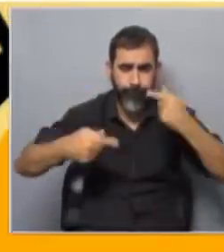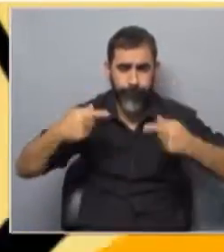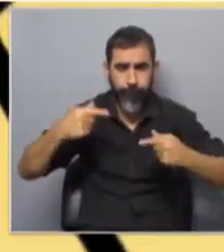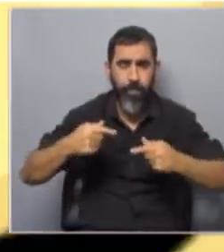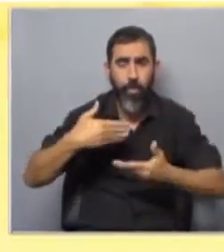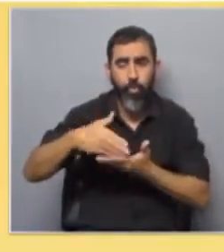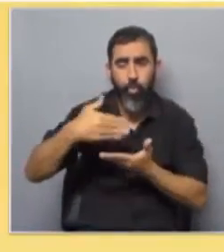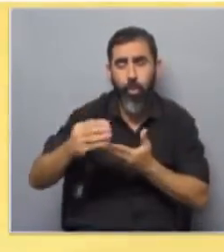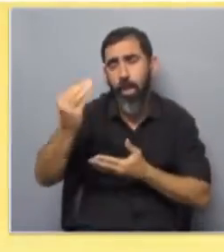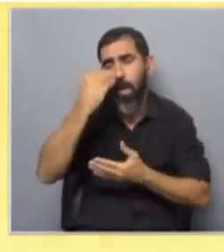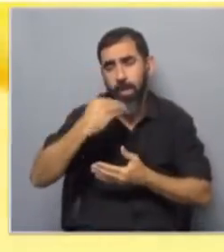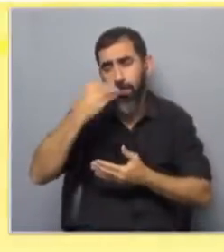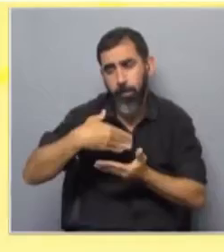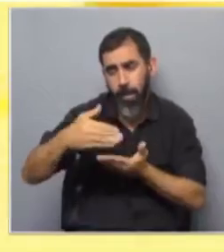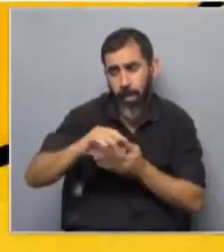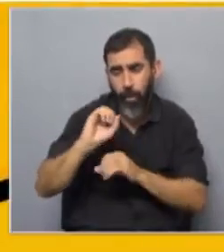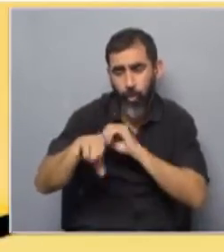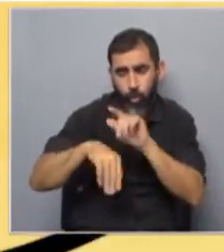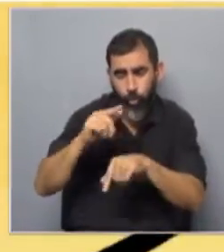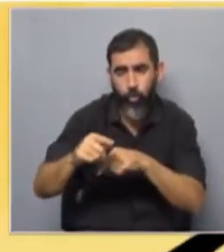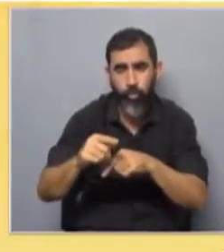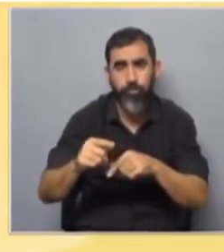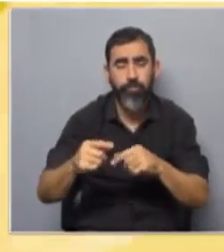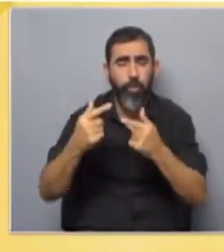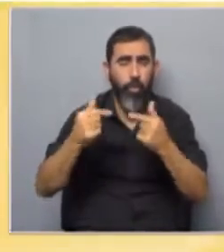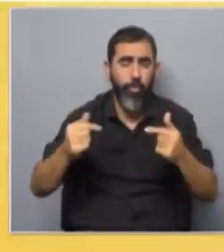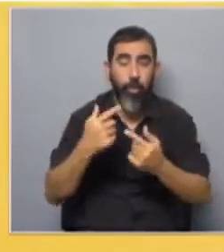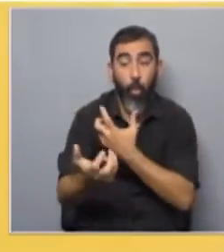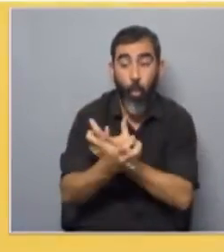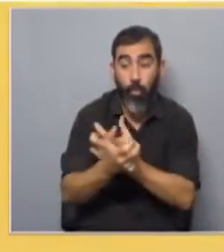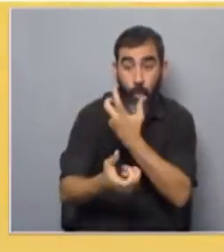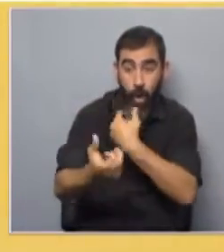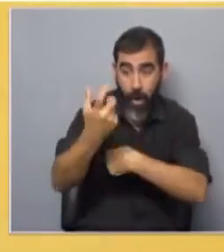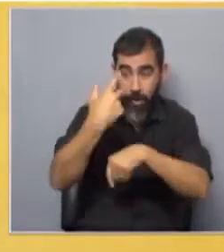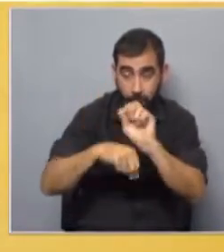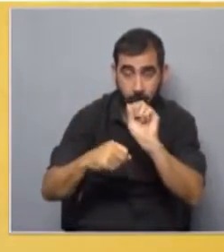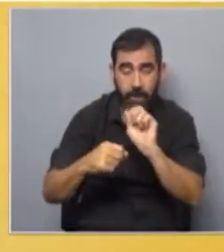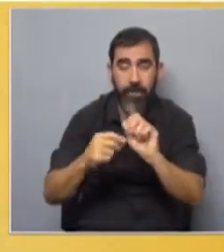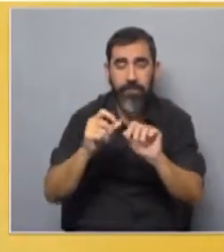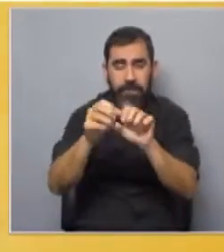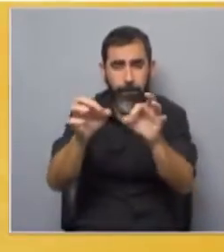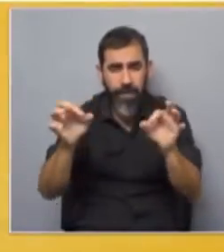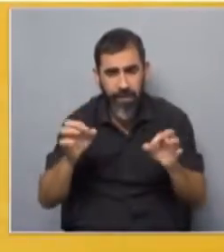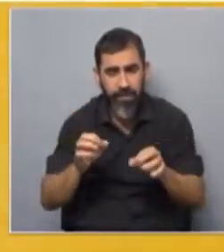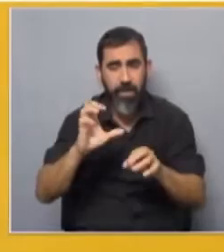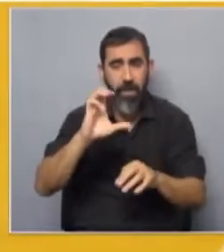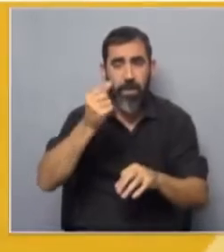de alimentación, restos faunísticos, por ejemplo, huesos de animales, semillas,